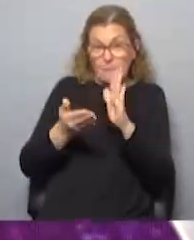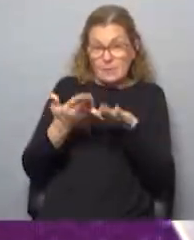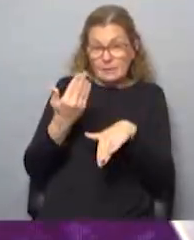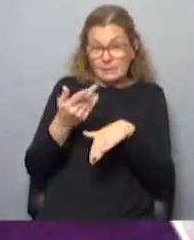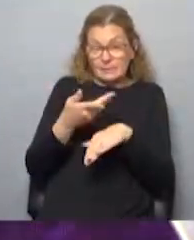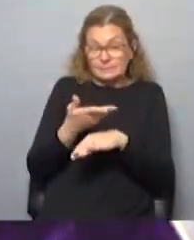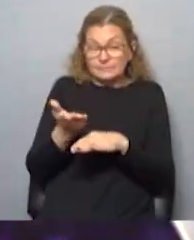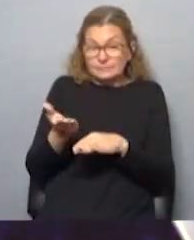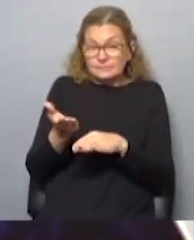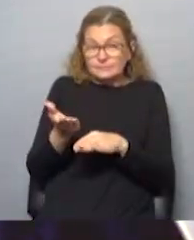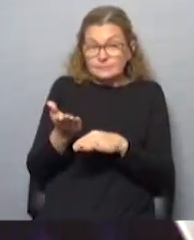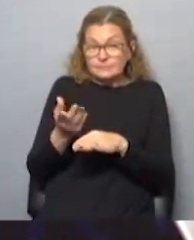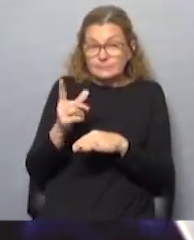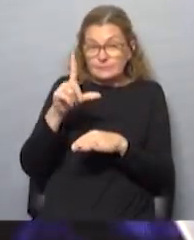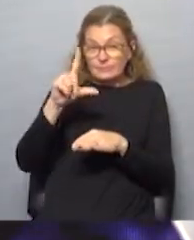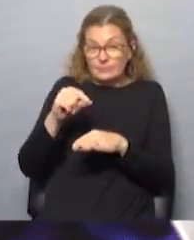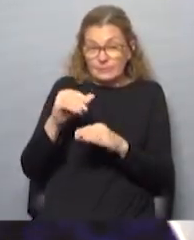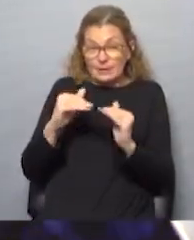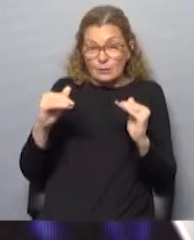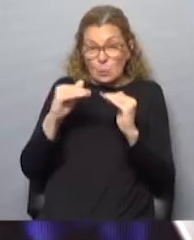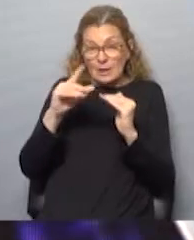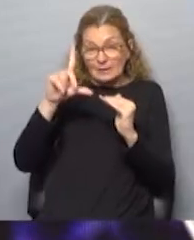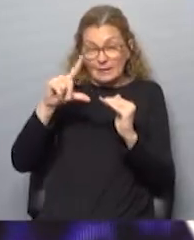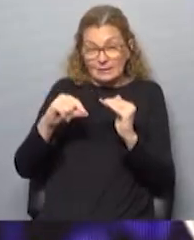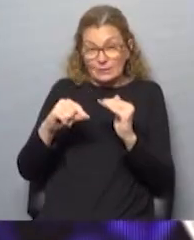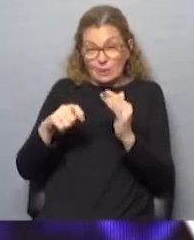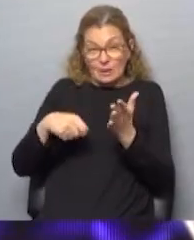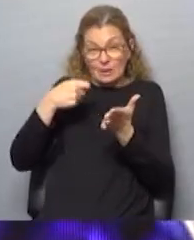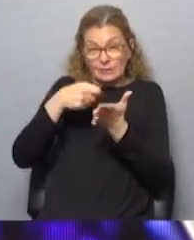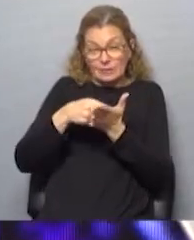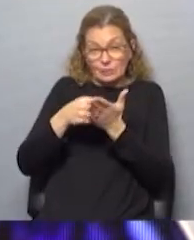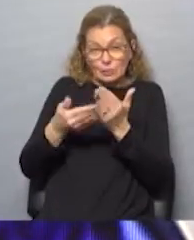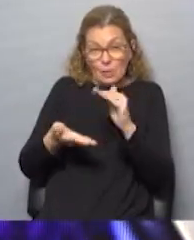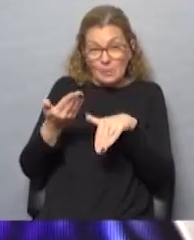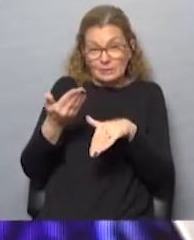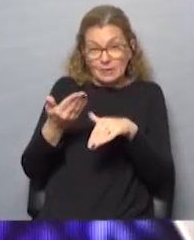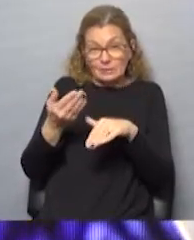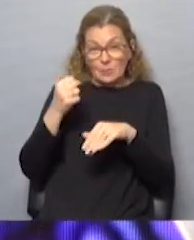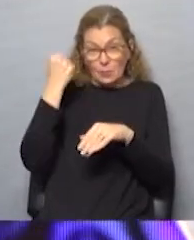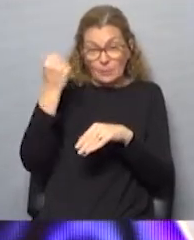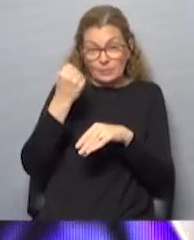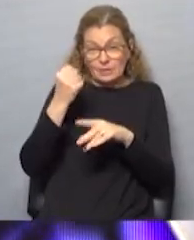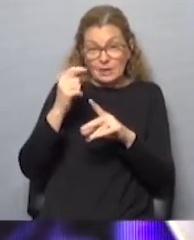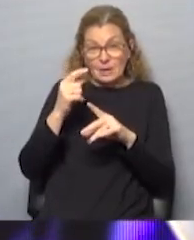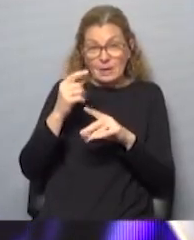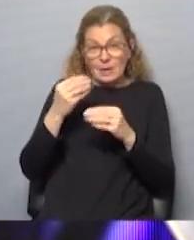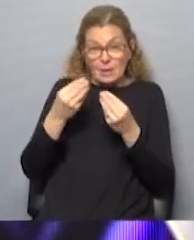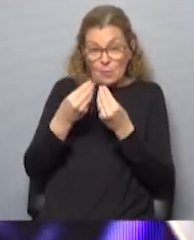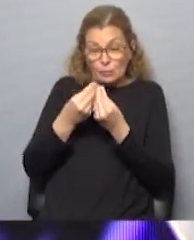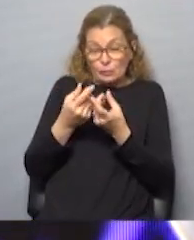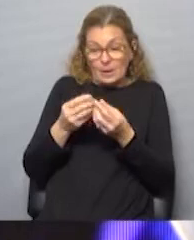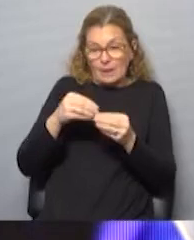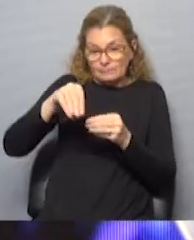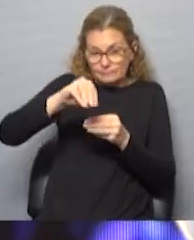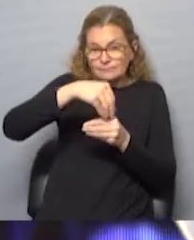este el déficit igual está cayendo la recaudación está aumentando en forma muy importante hay recursos para reasignar